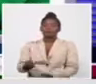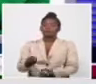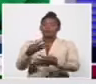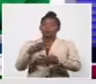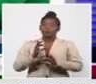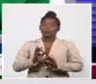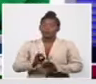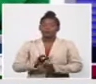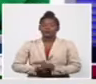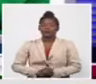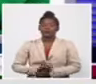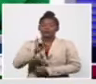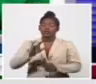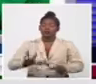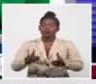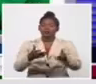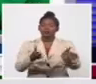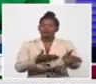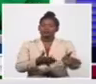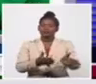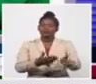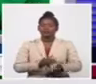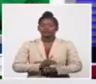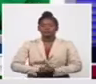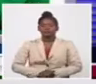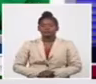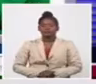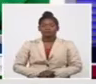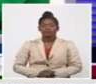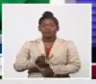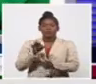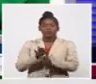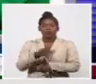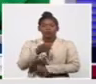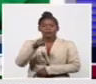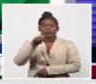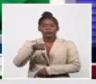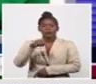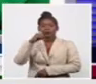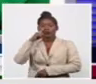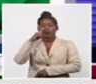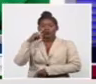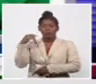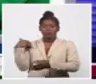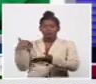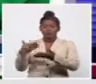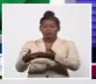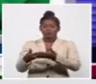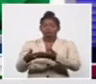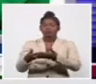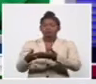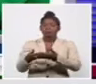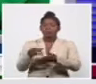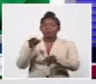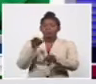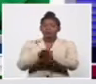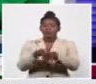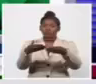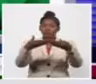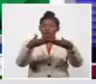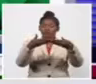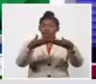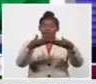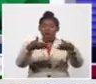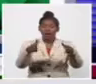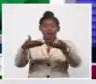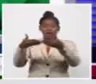9.894 desde el 1 de noviembre, que lo cogemos como referencia porque fue el momento en que comenzaron a arribar